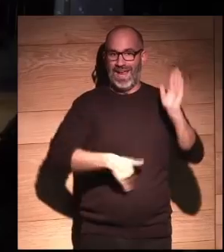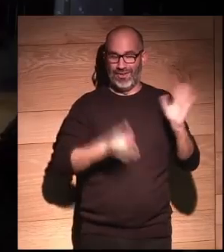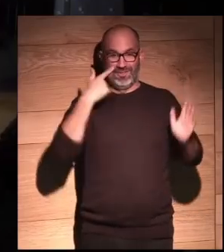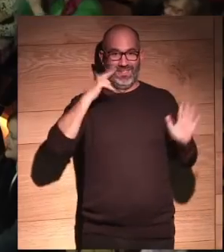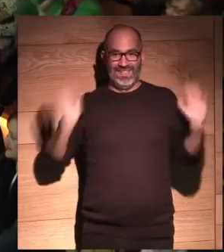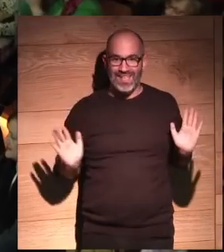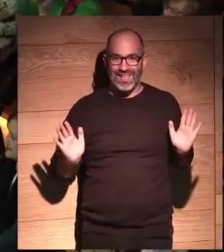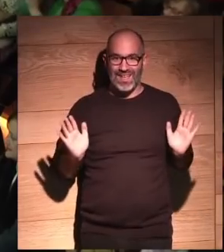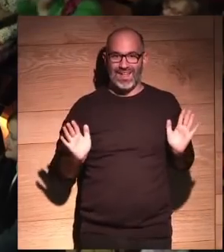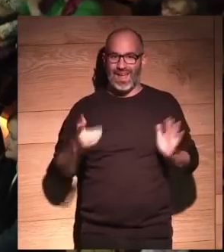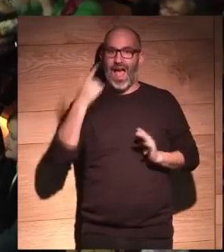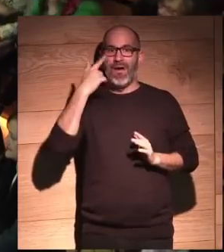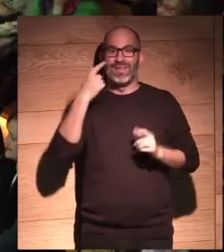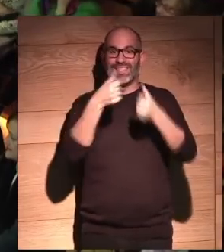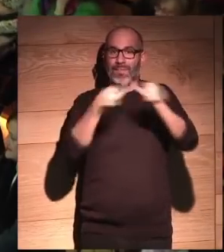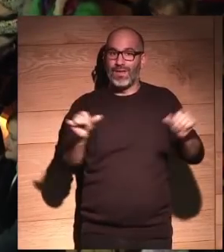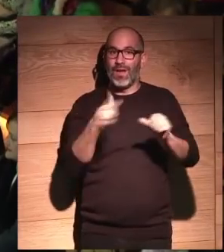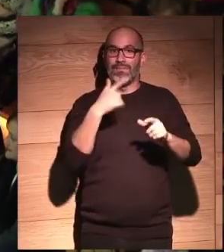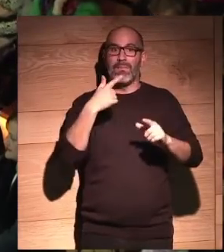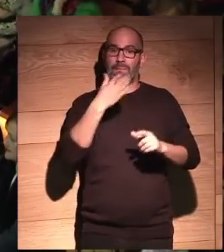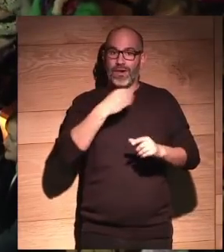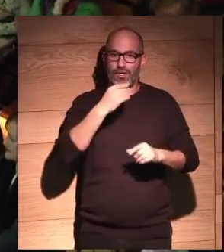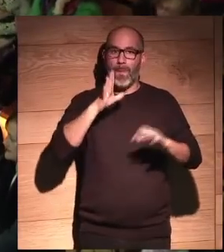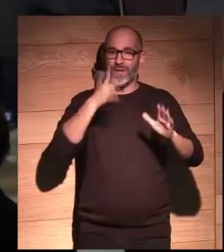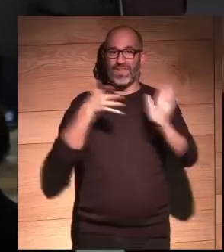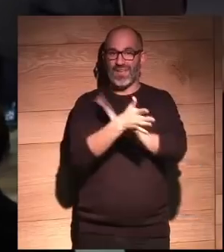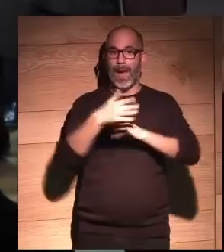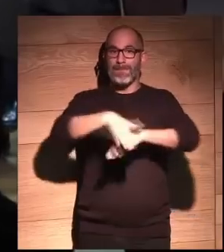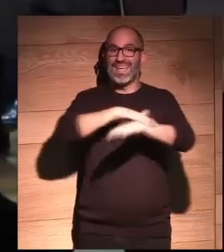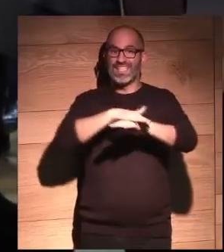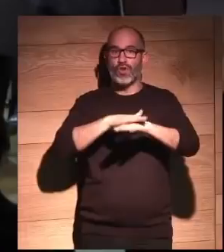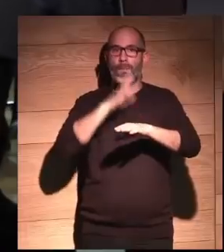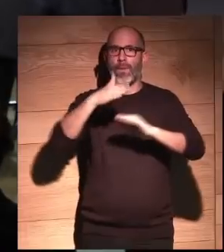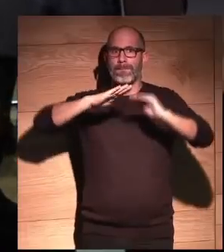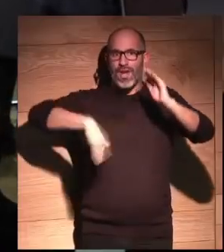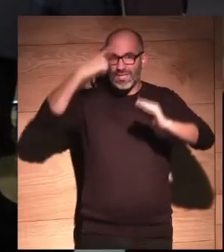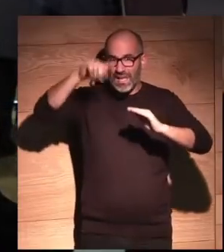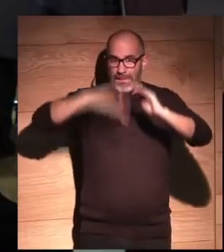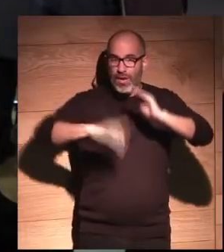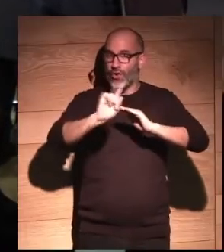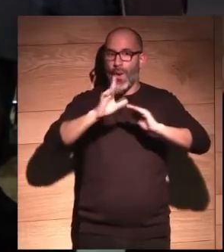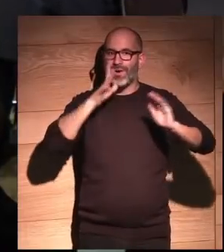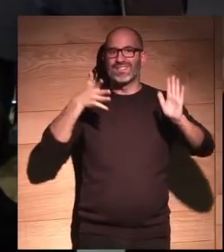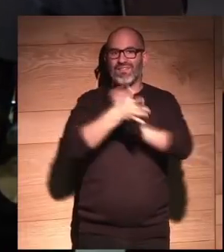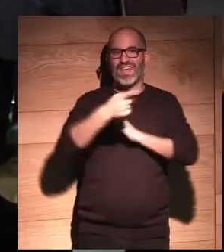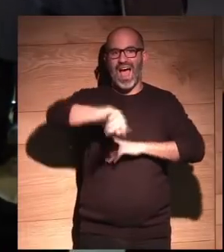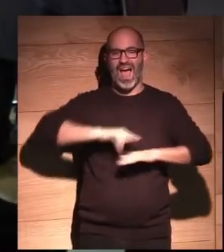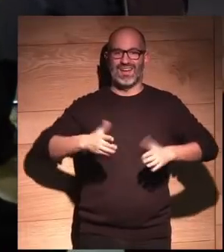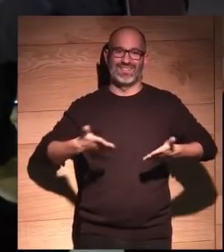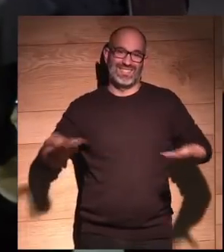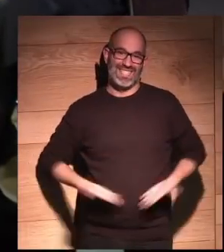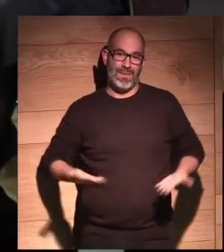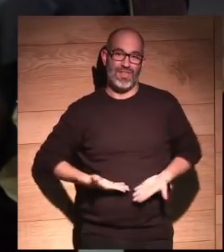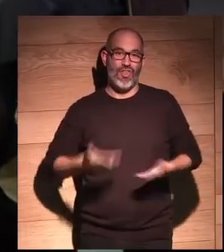Lo estoy viendo venir. No, no. La etimología es preciosa porque no es ministro porque sepa... Es ministro porque está al servicio de... Era el nombre que tenían